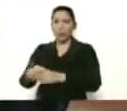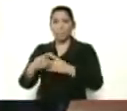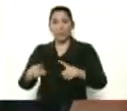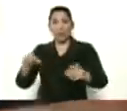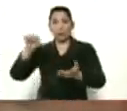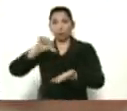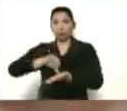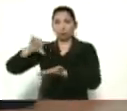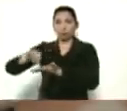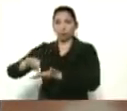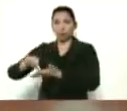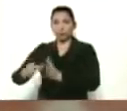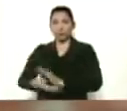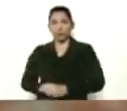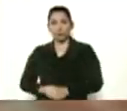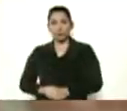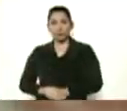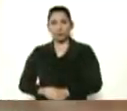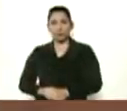Filadelfia,